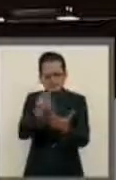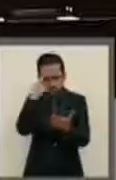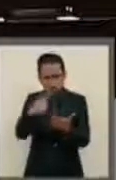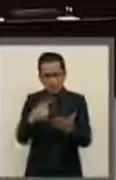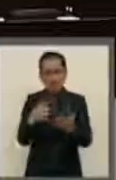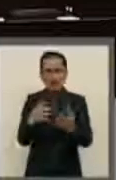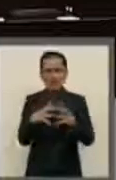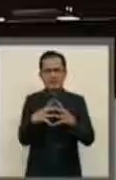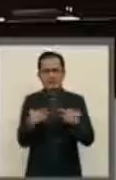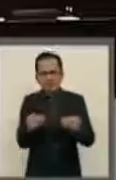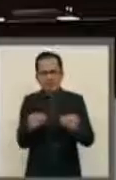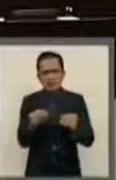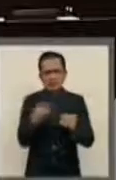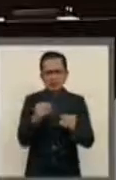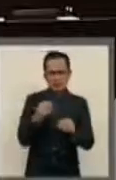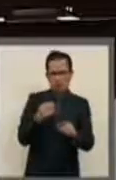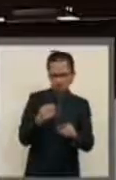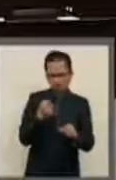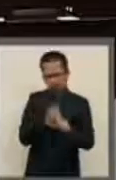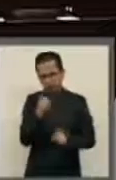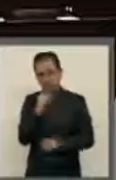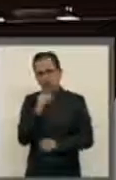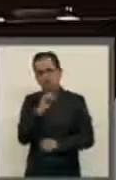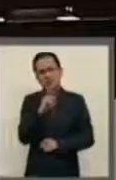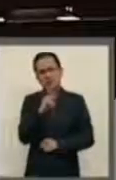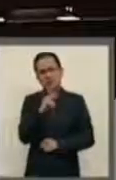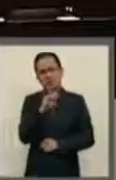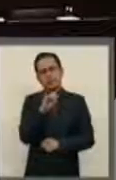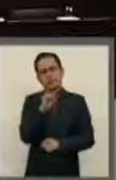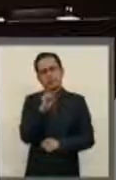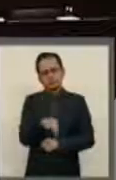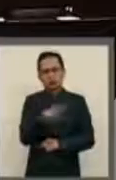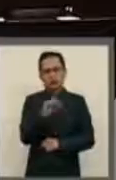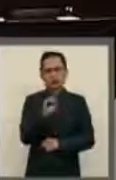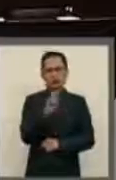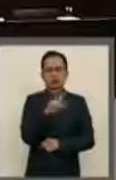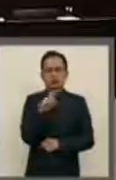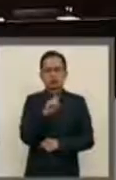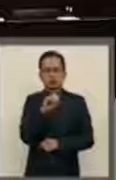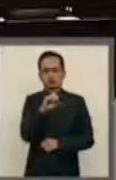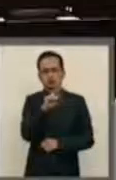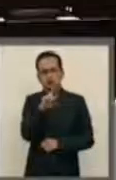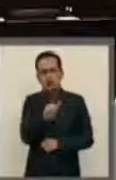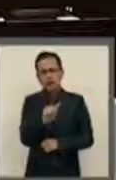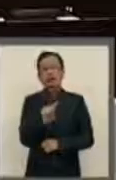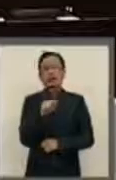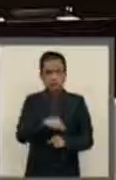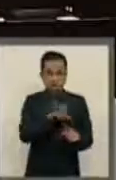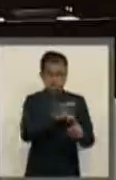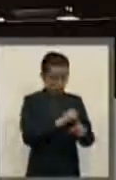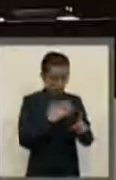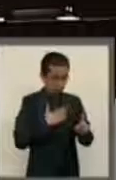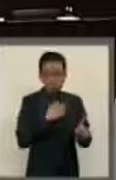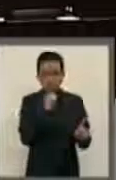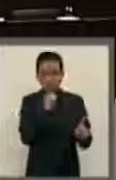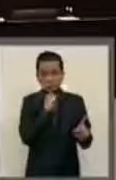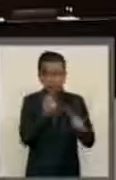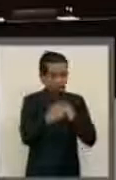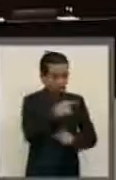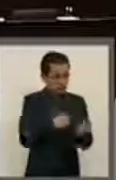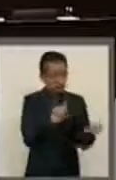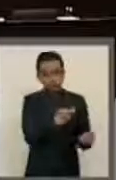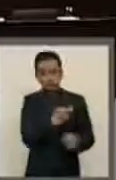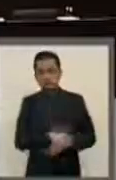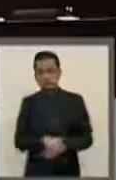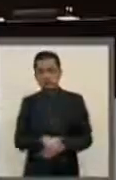forzosa que la Comisión de Justicia ni siquiera ha predeterminado. A estas cifras se agregan